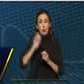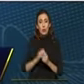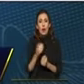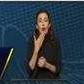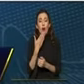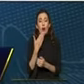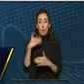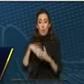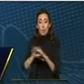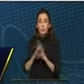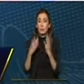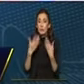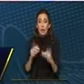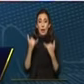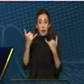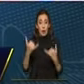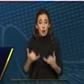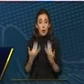Inmediatamente los reabrimos.